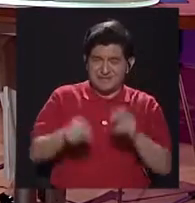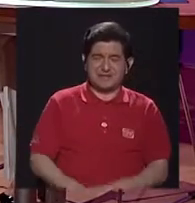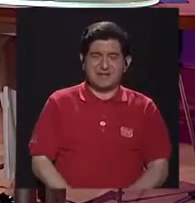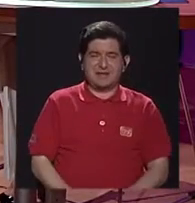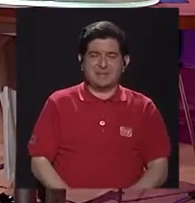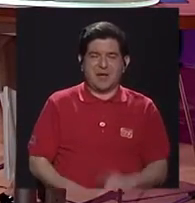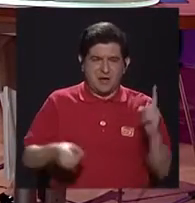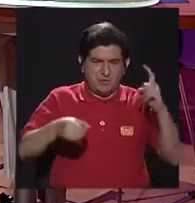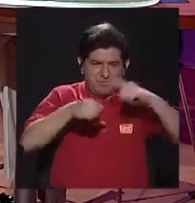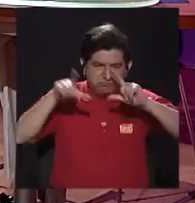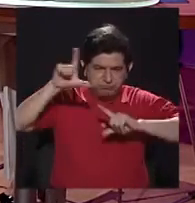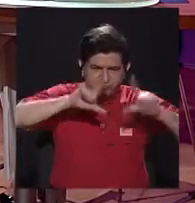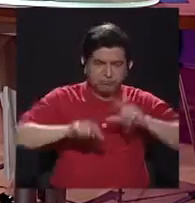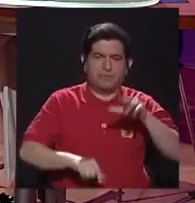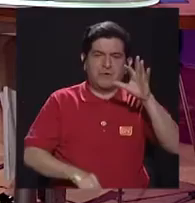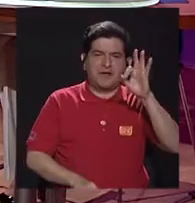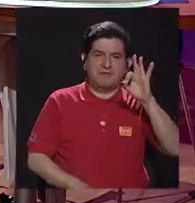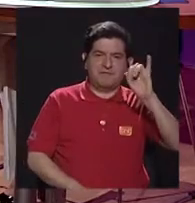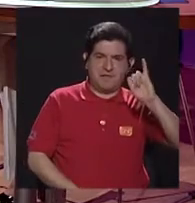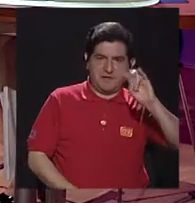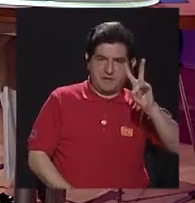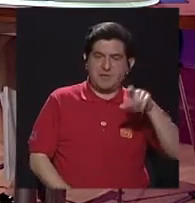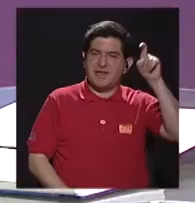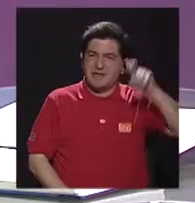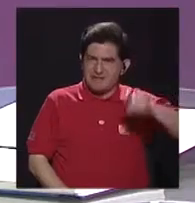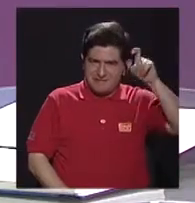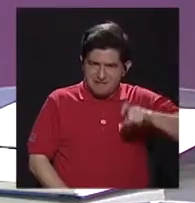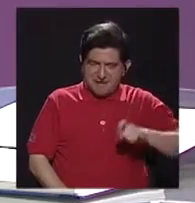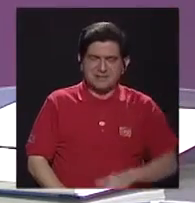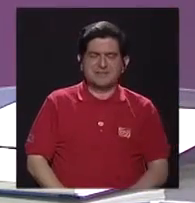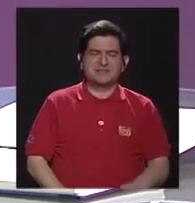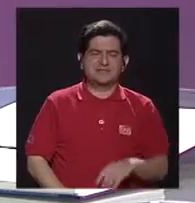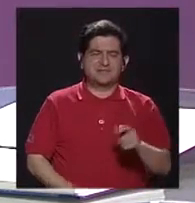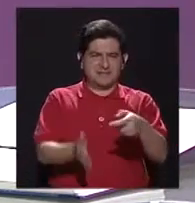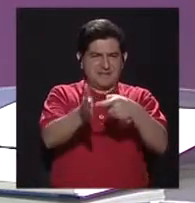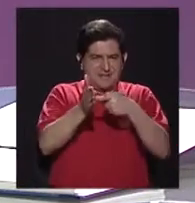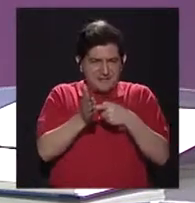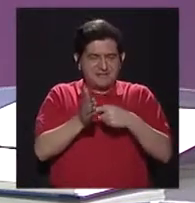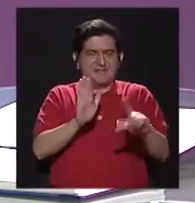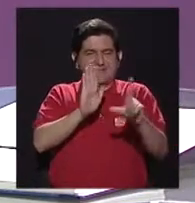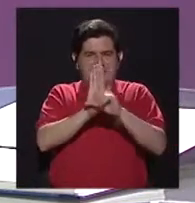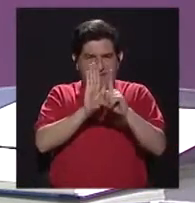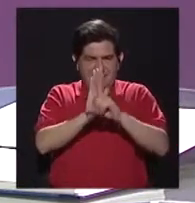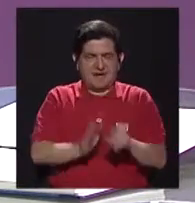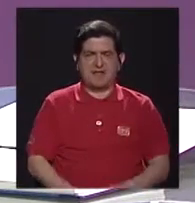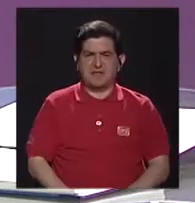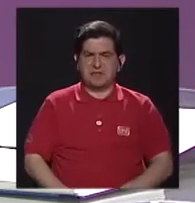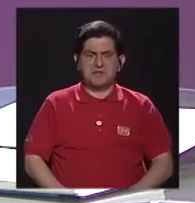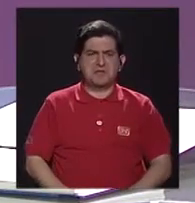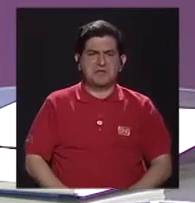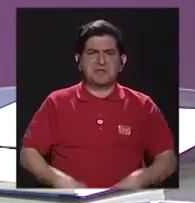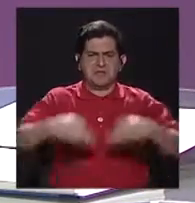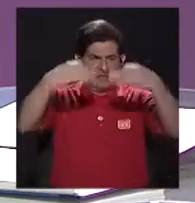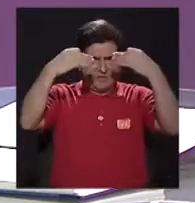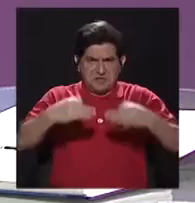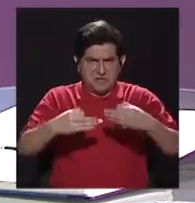fertilización in vitro en Costa Rica debe regularse necesariamente por ley? ¿El decreto no era